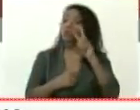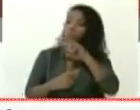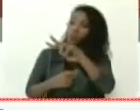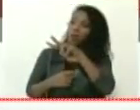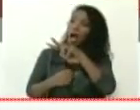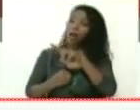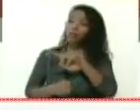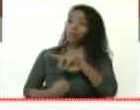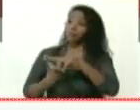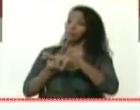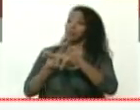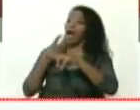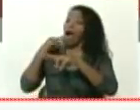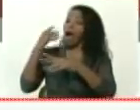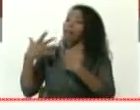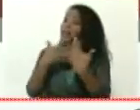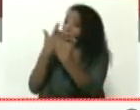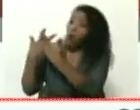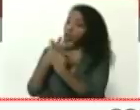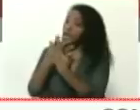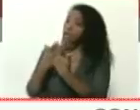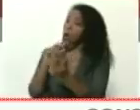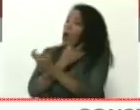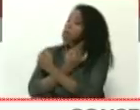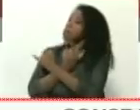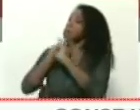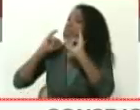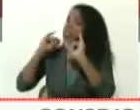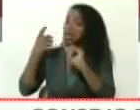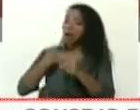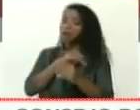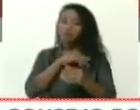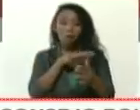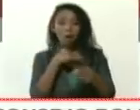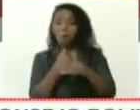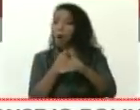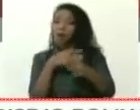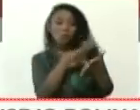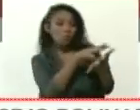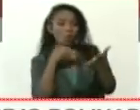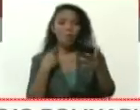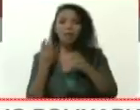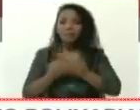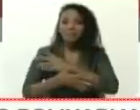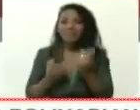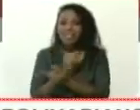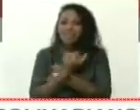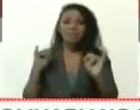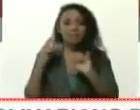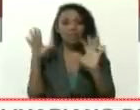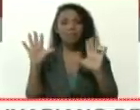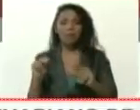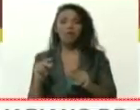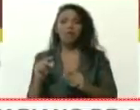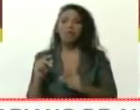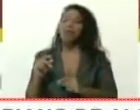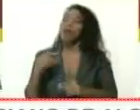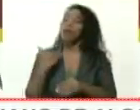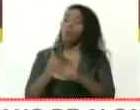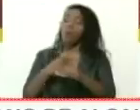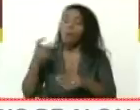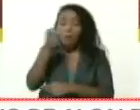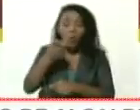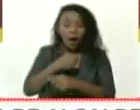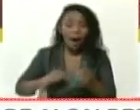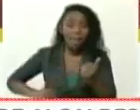Unidos, hace 200 años. Y Bolívar mandó varias misiones a Washington, para buscar